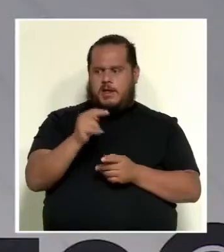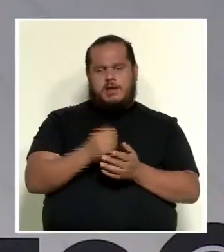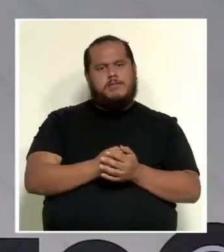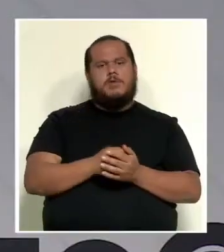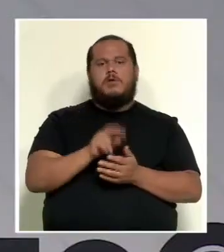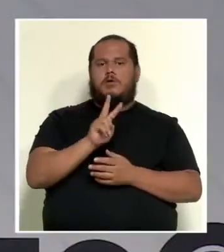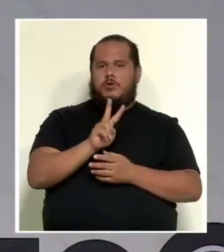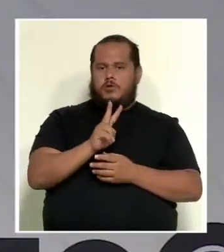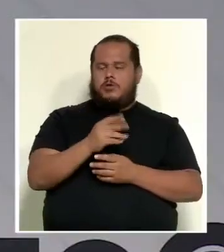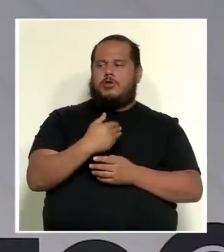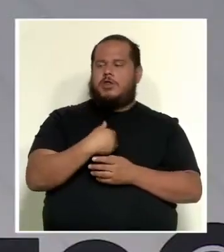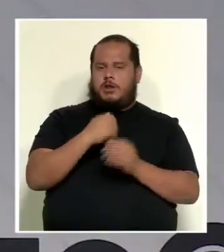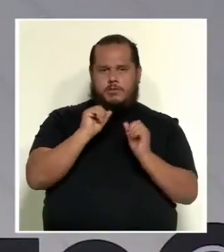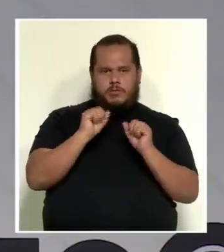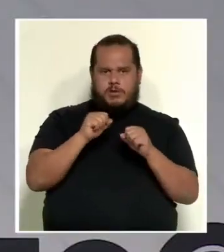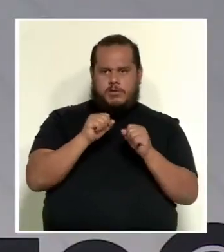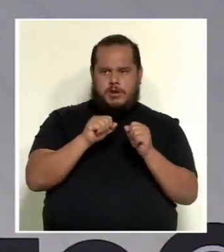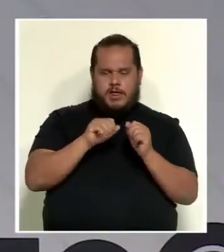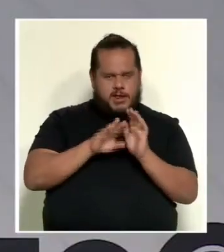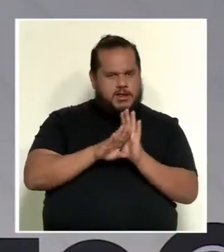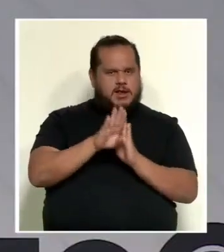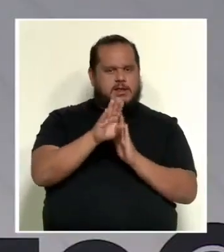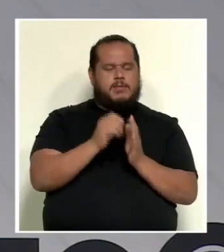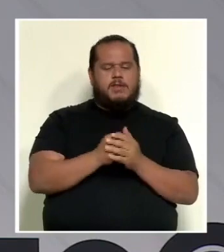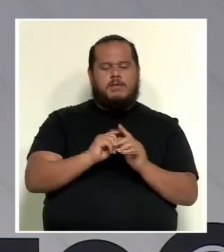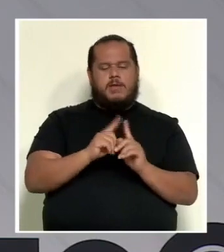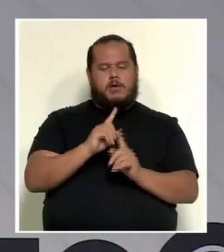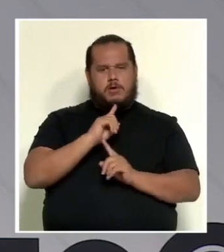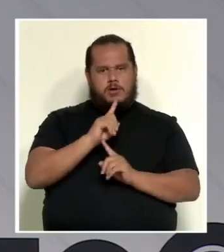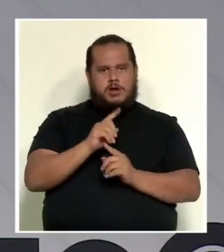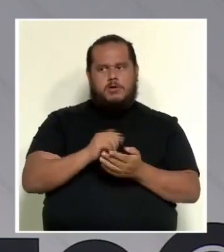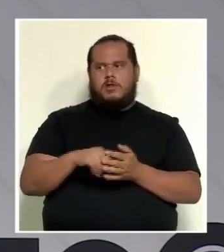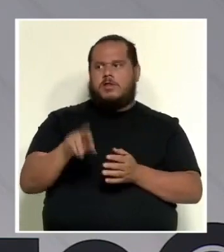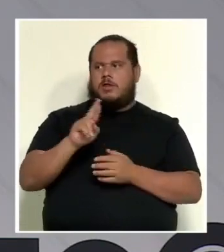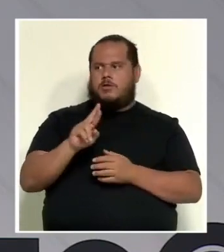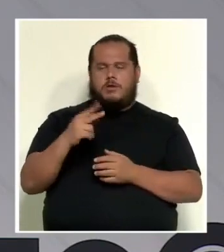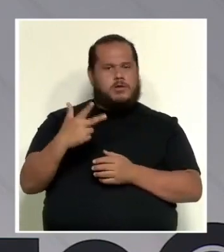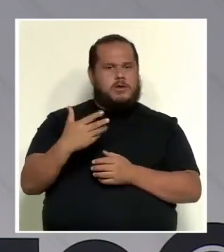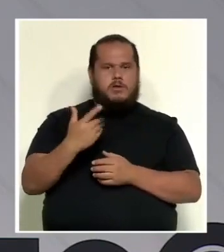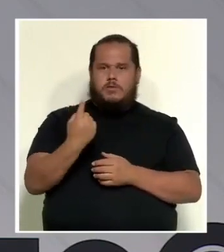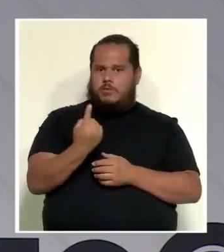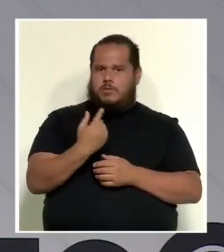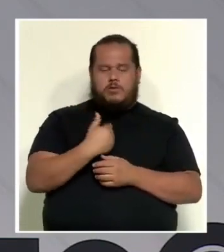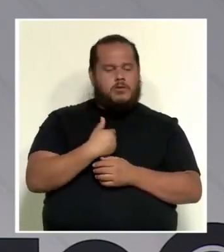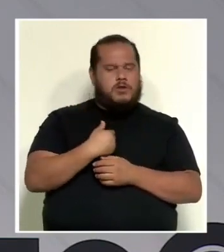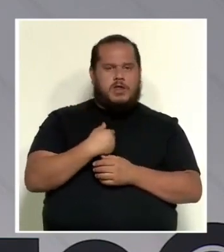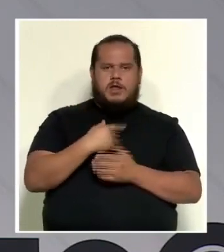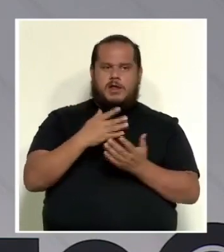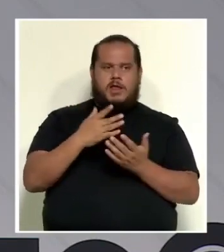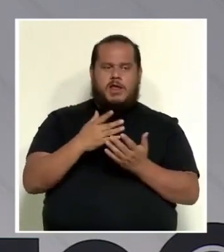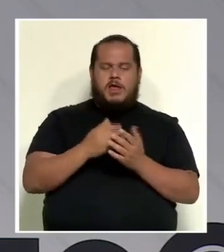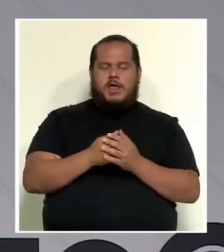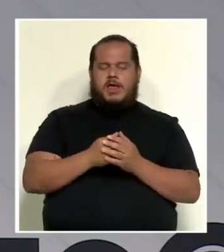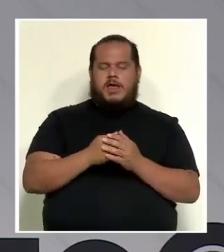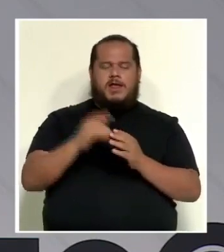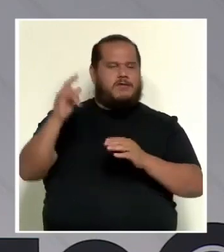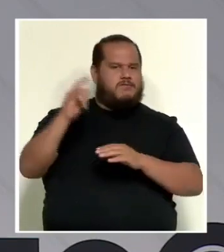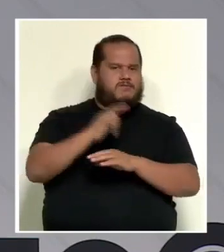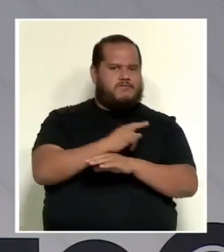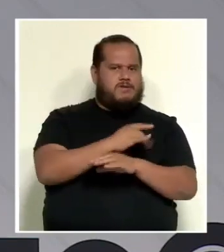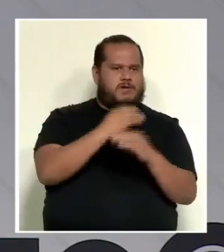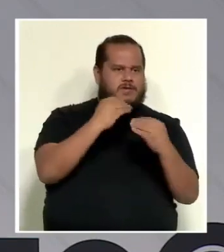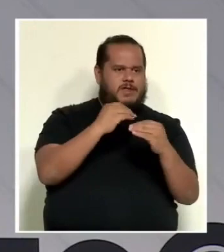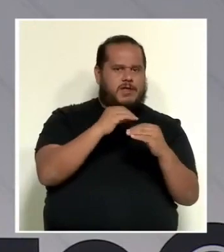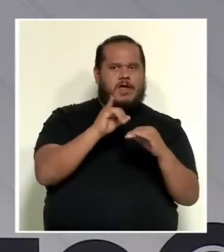tienen posibilidades de crecimiento, hermano. Lo cierto es que don Rodrigo, uno, no tiene el vuelo tan sobrevendido como lo tiene